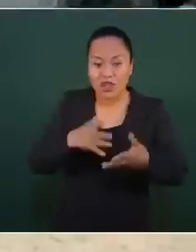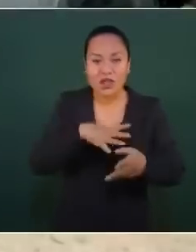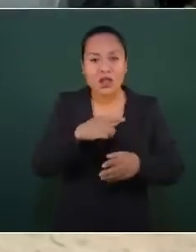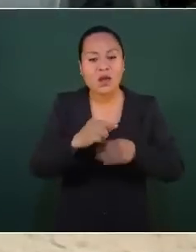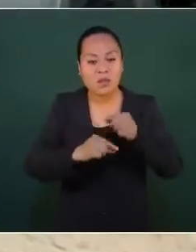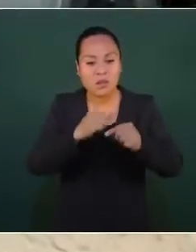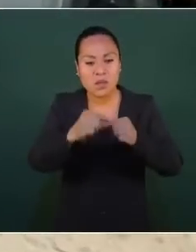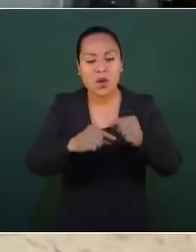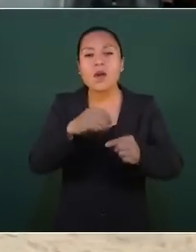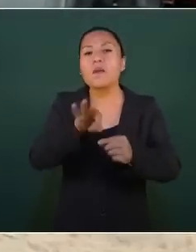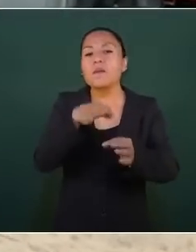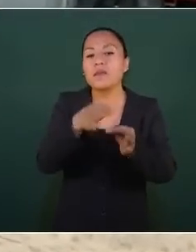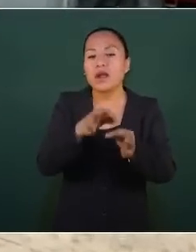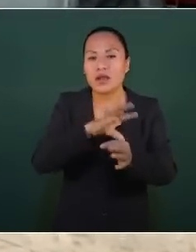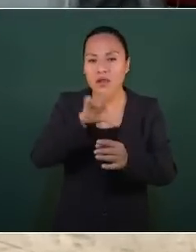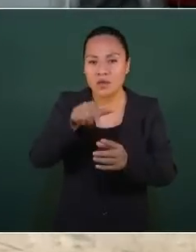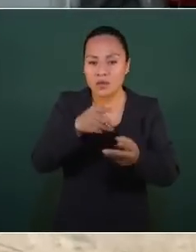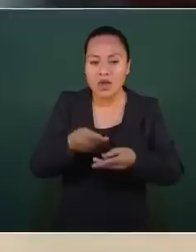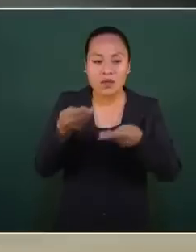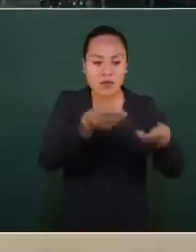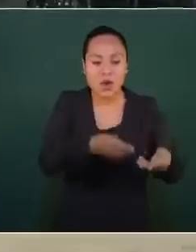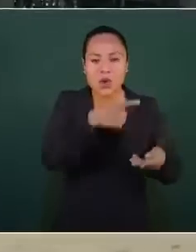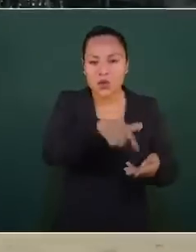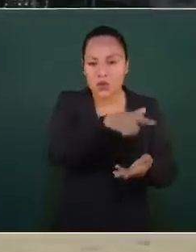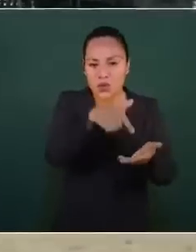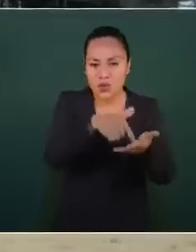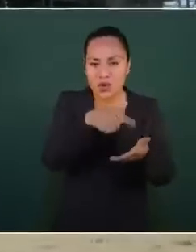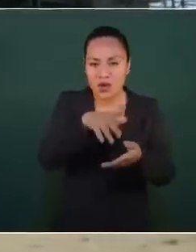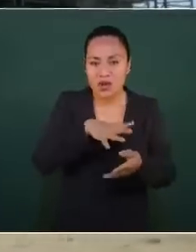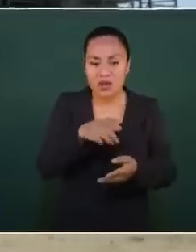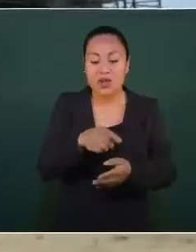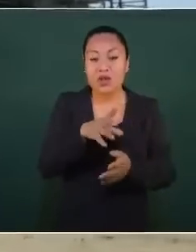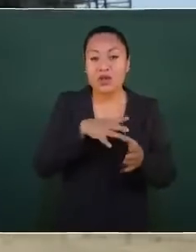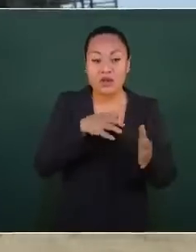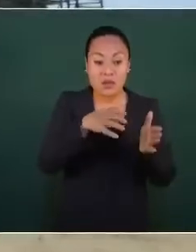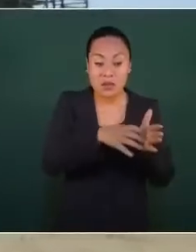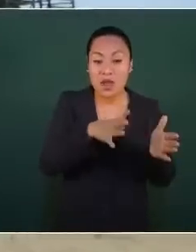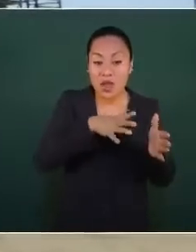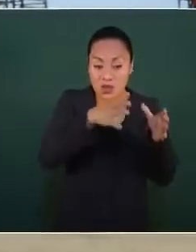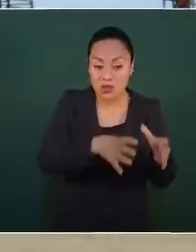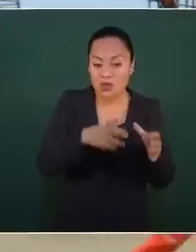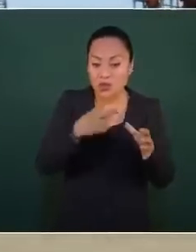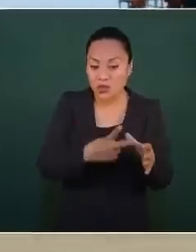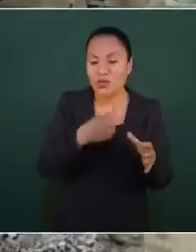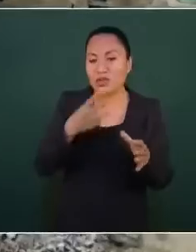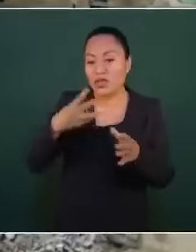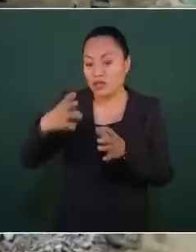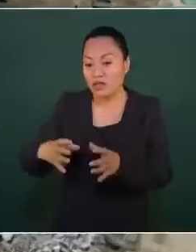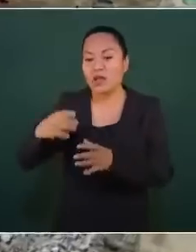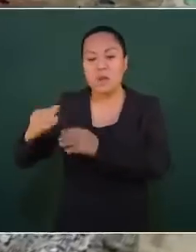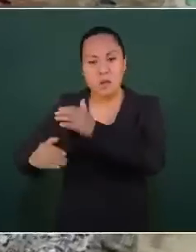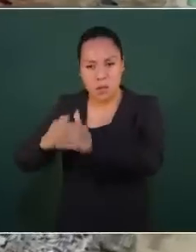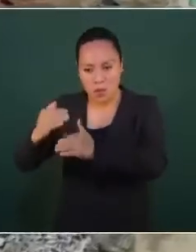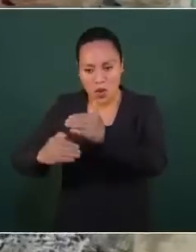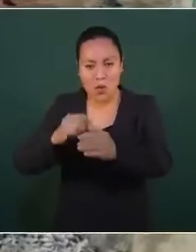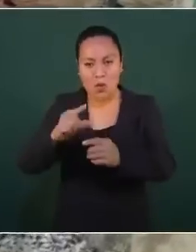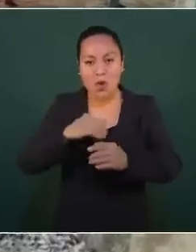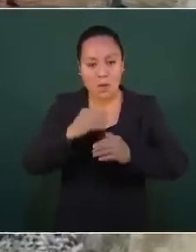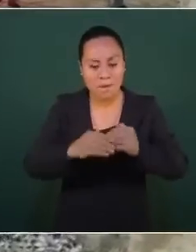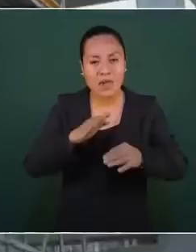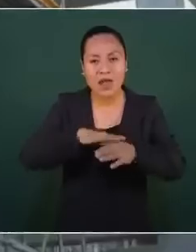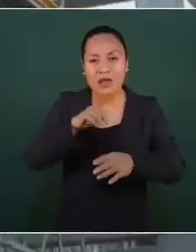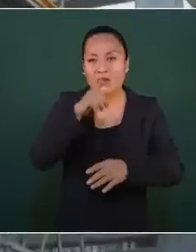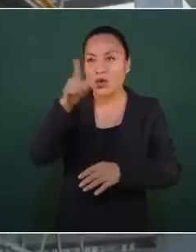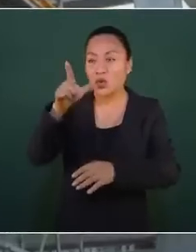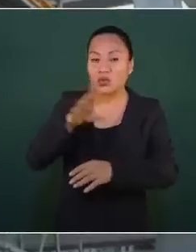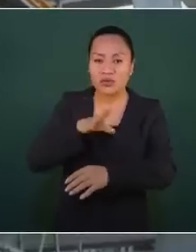de finalización para ser enviados al sitio. En el paquete 2, 3 y 4 avanzan los trabajos de construcción de subestaciones